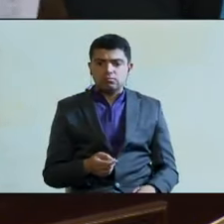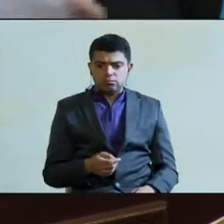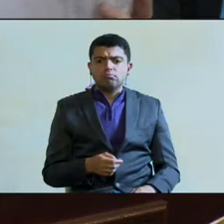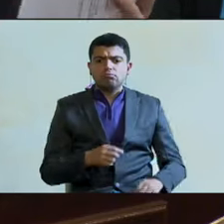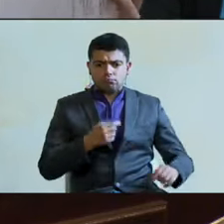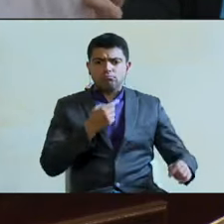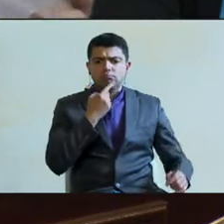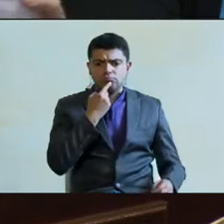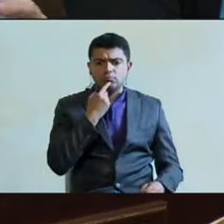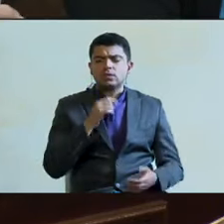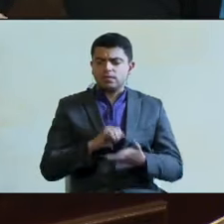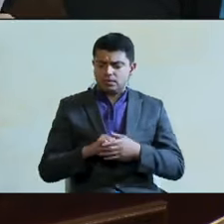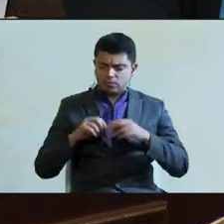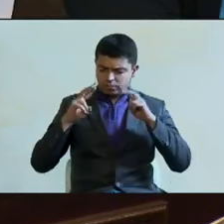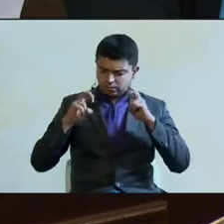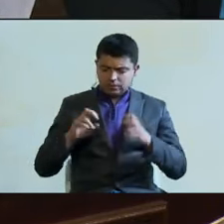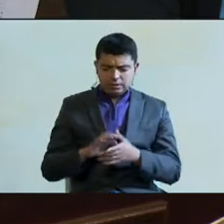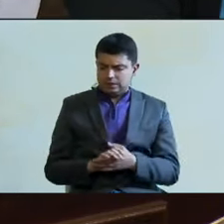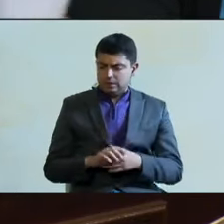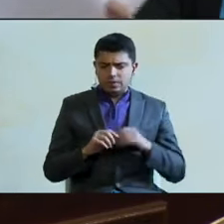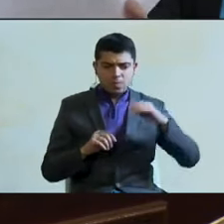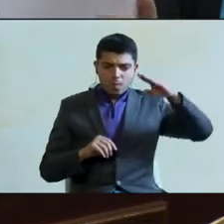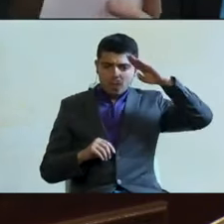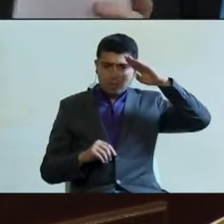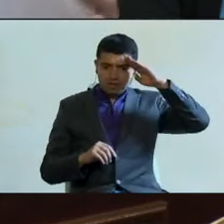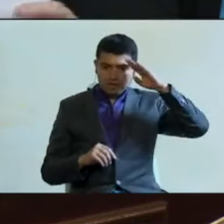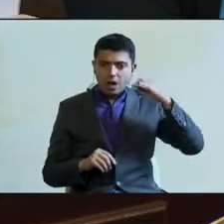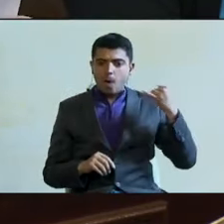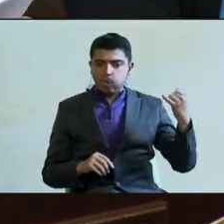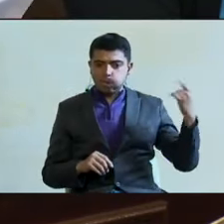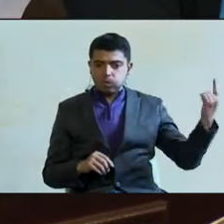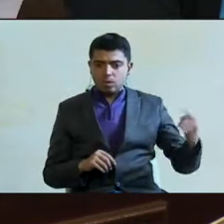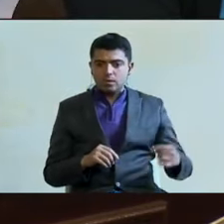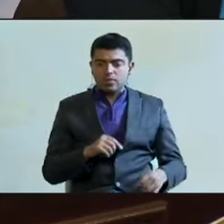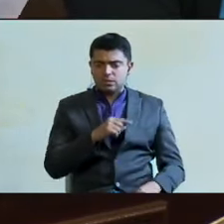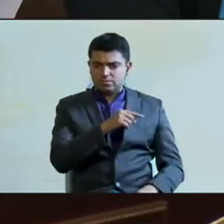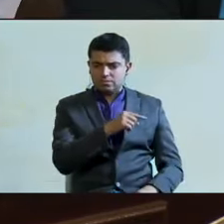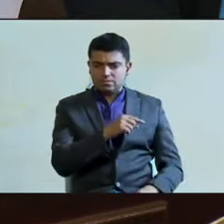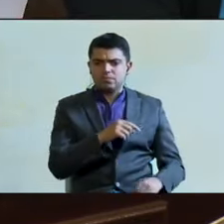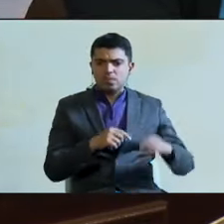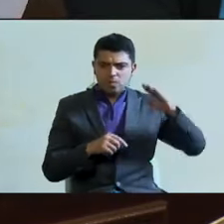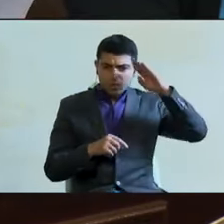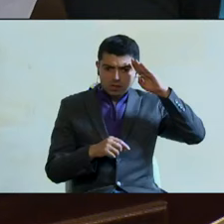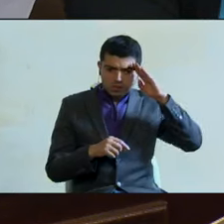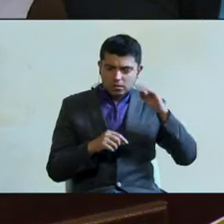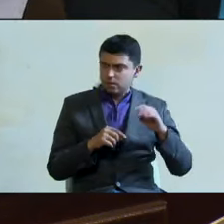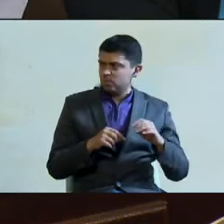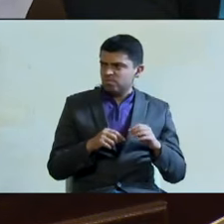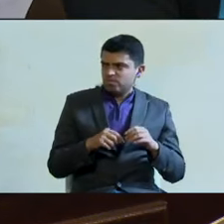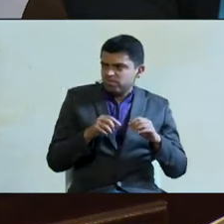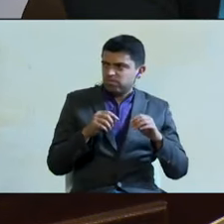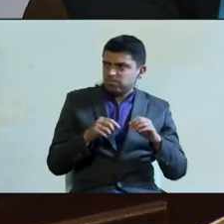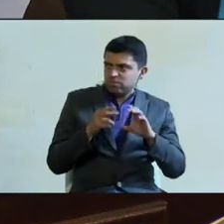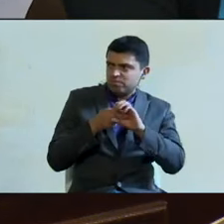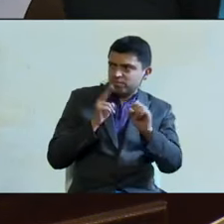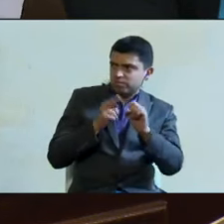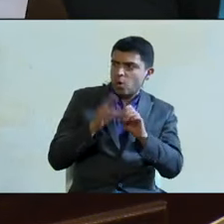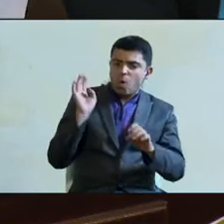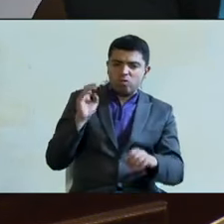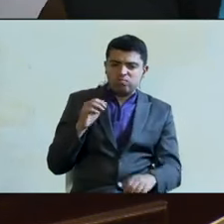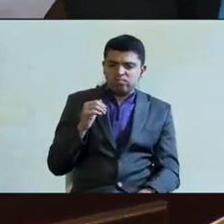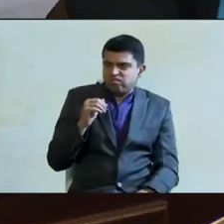estos beneficios a los policías Insisto que sean separados del servicio